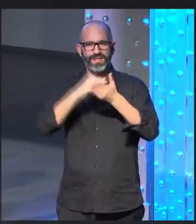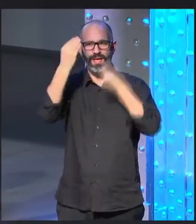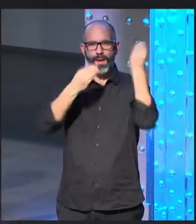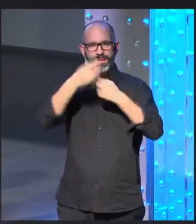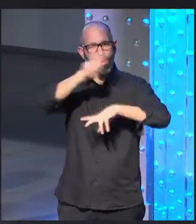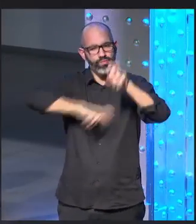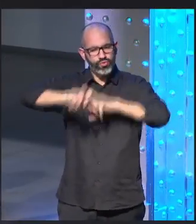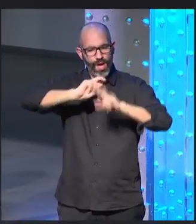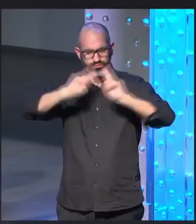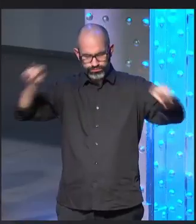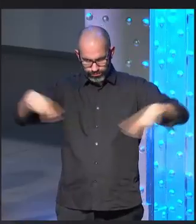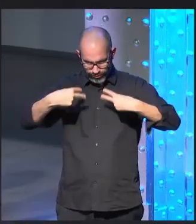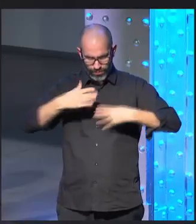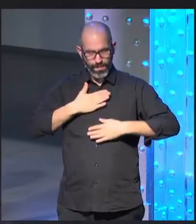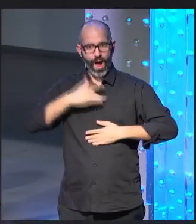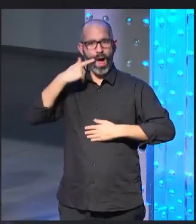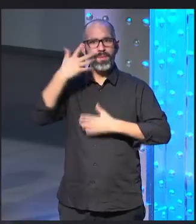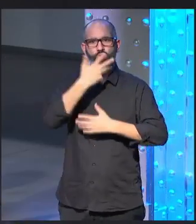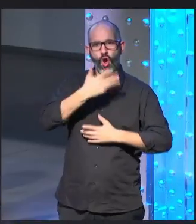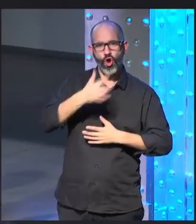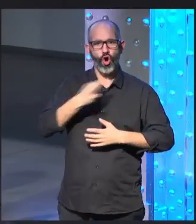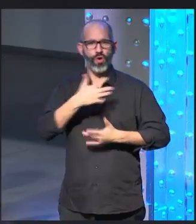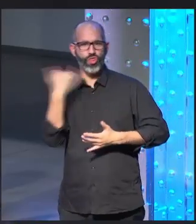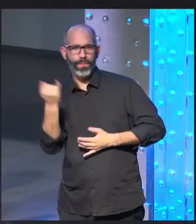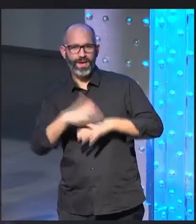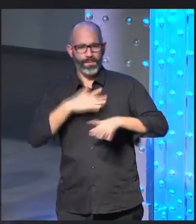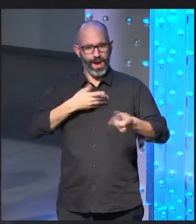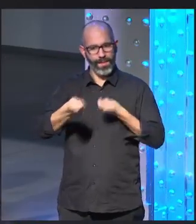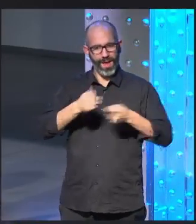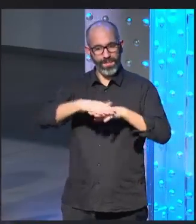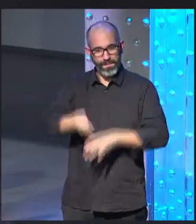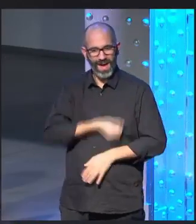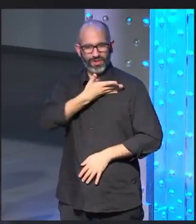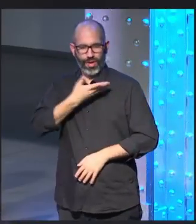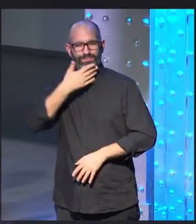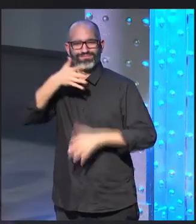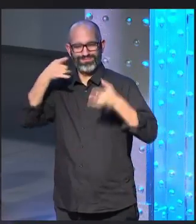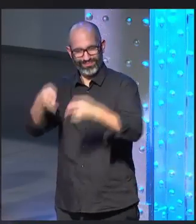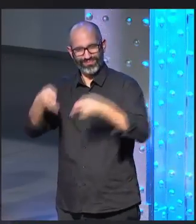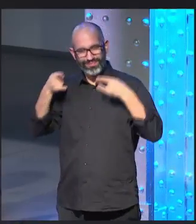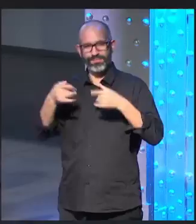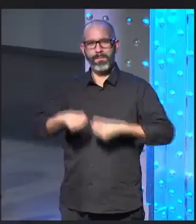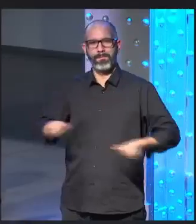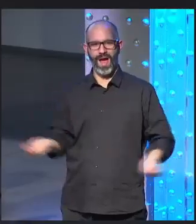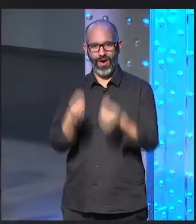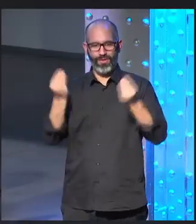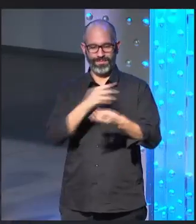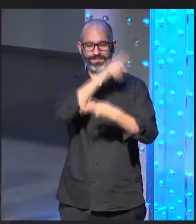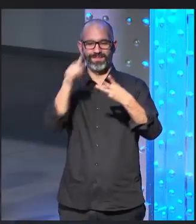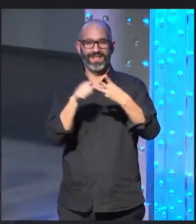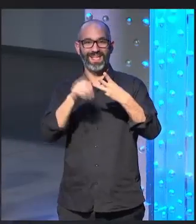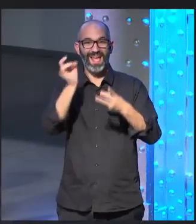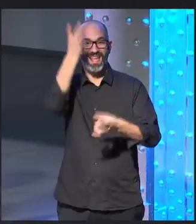debe buscar sus ideas en lo que conoce, en lo que domina y mucho mejor en lo que le apasiona. Tercera idea, las grandes ideas